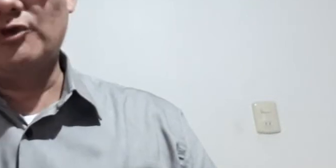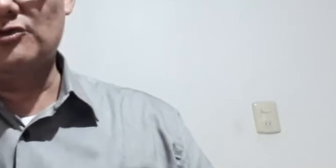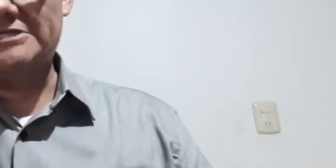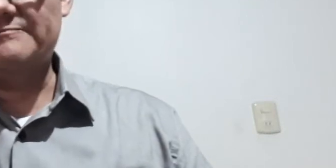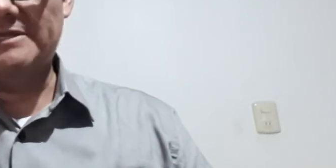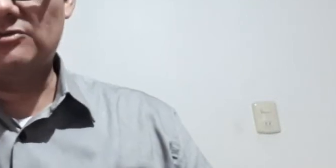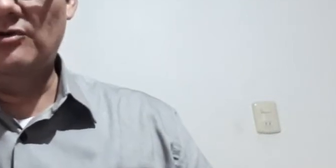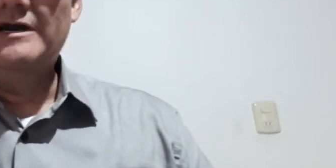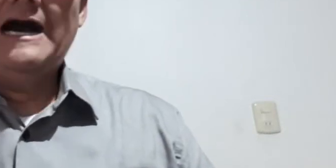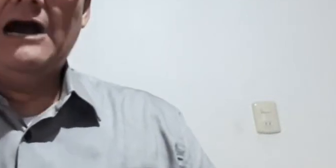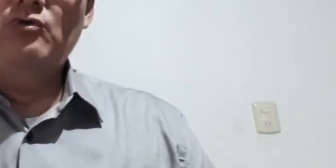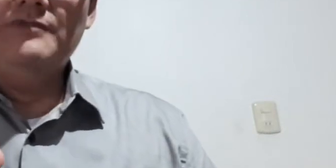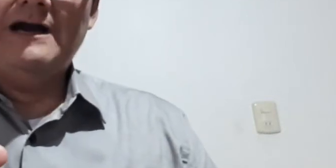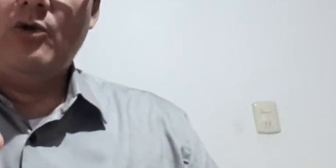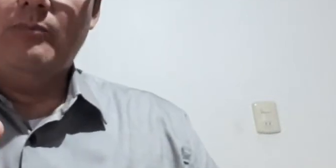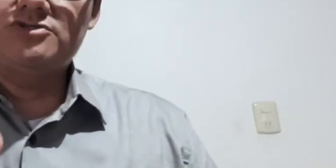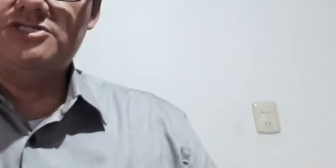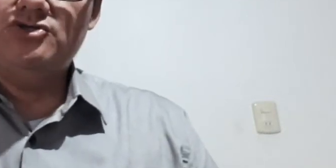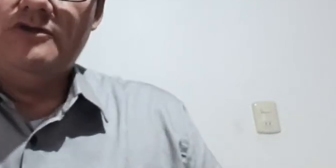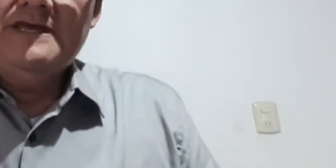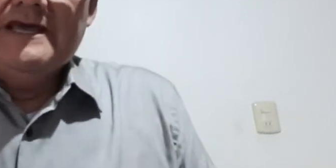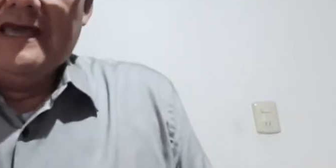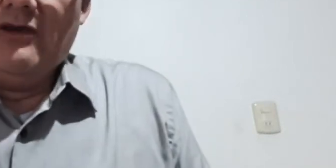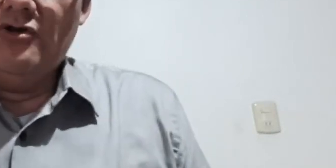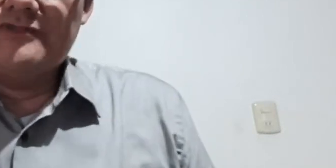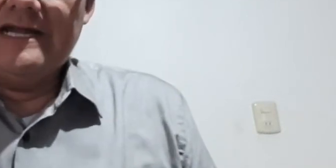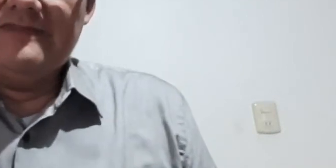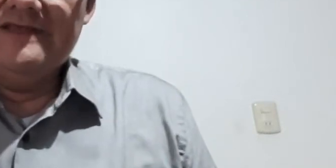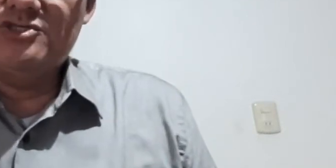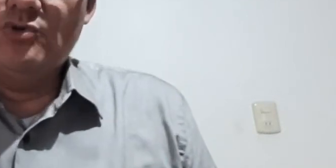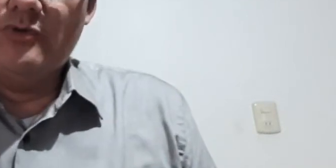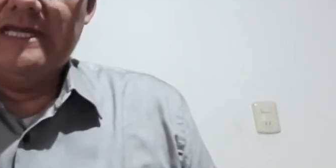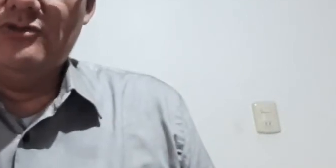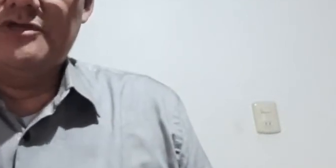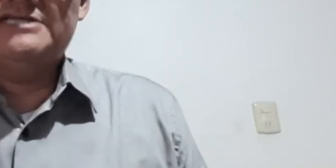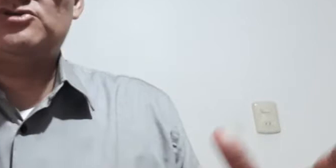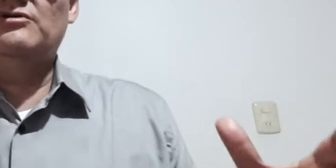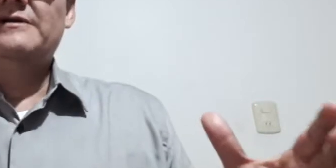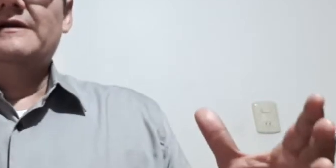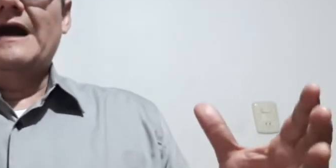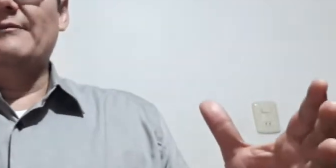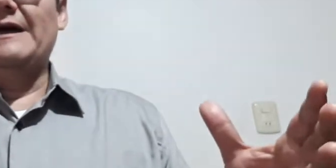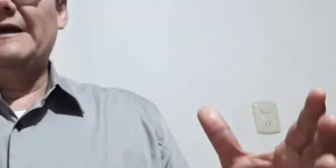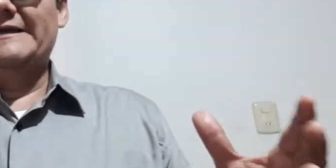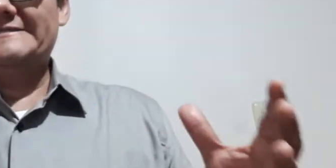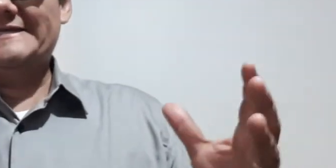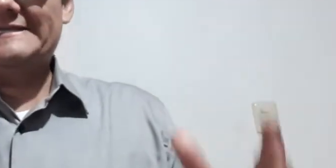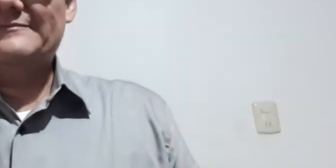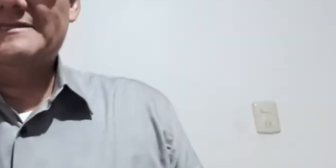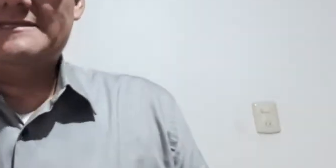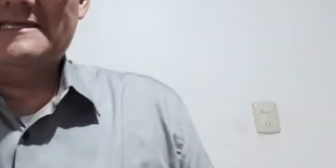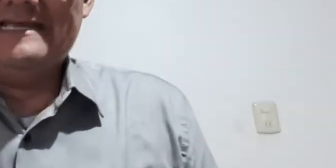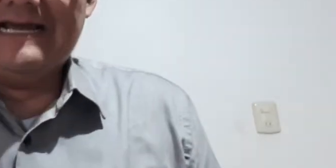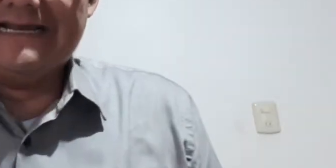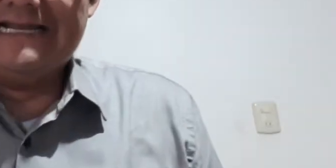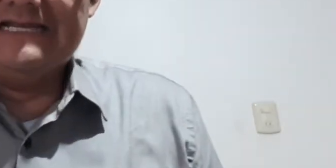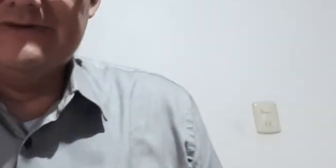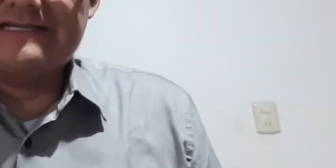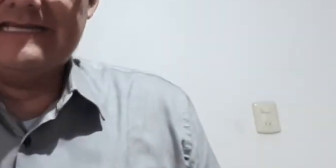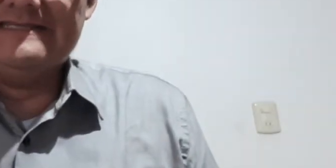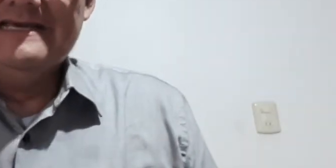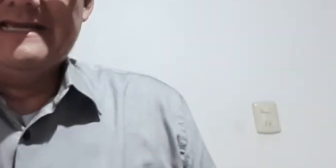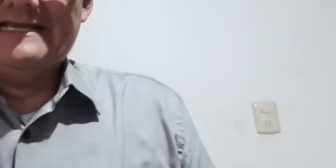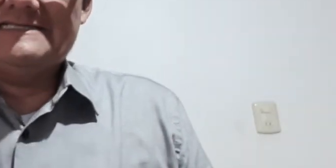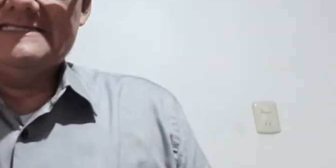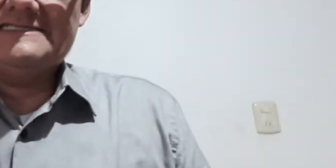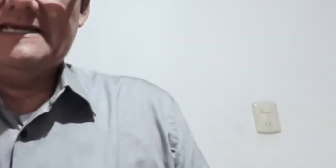con todo respeto a una oposición en contra de su gobierno, y eso habla exactamente de la gran